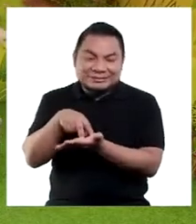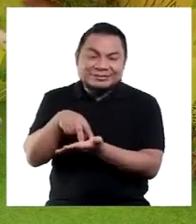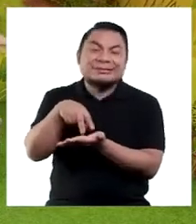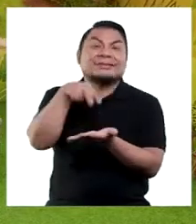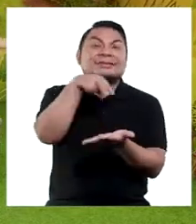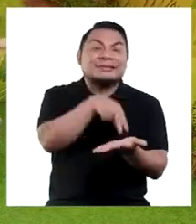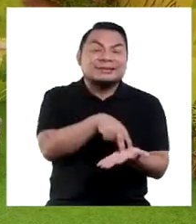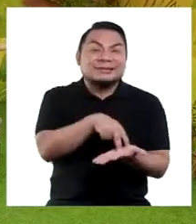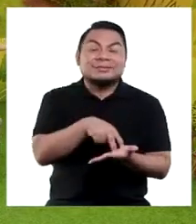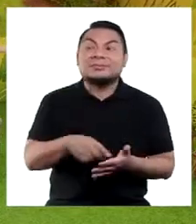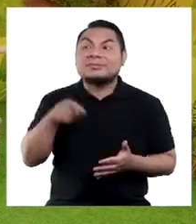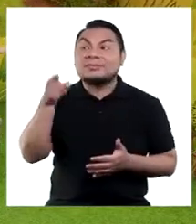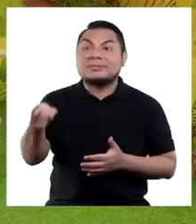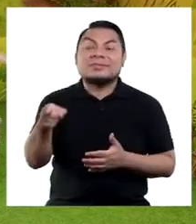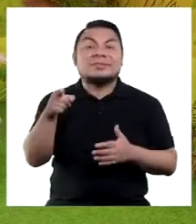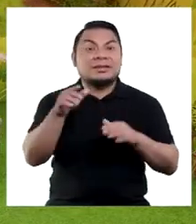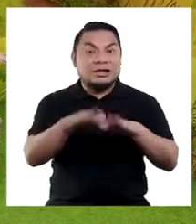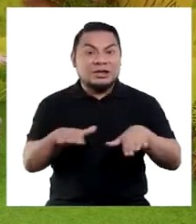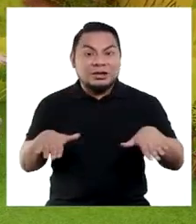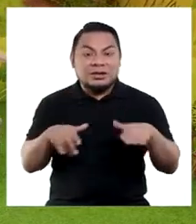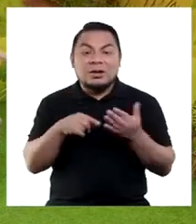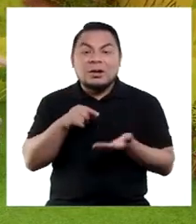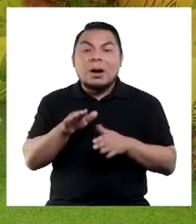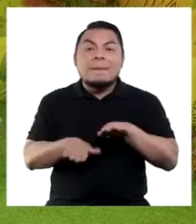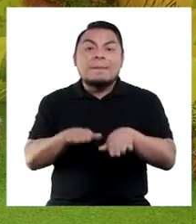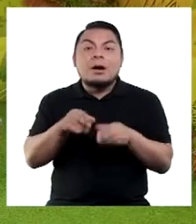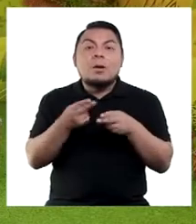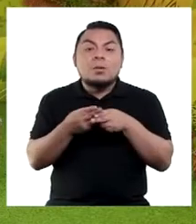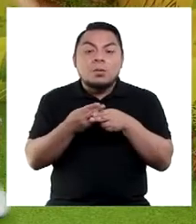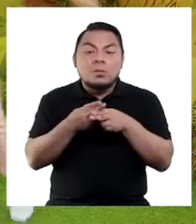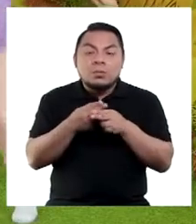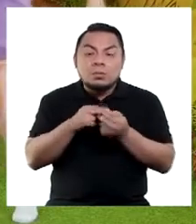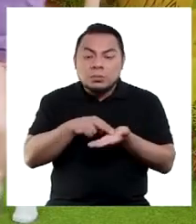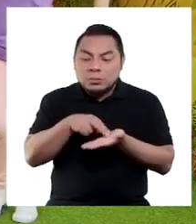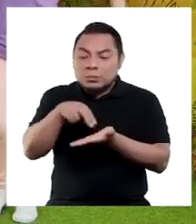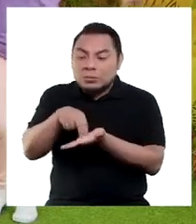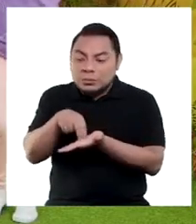muy bien los niños daban pasos cortos